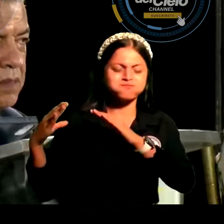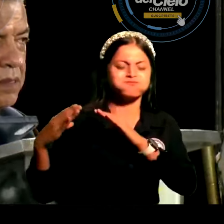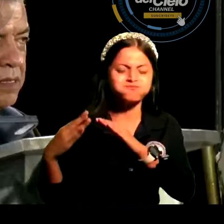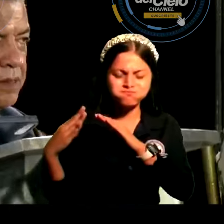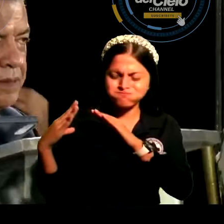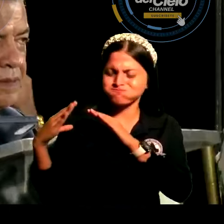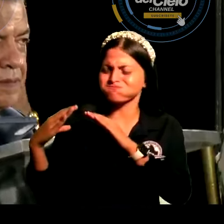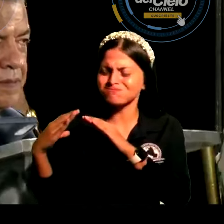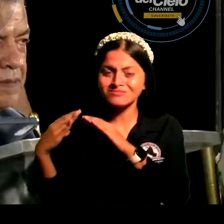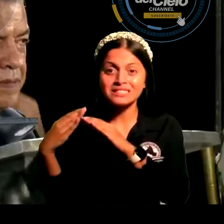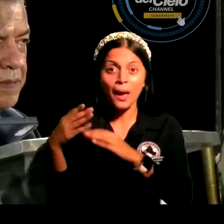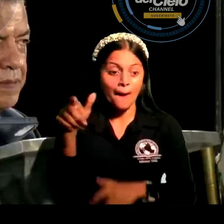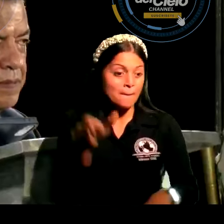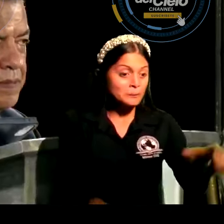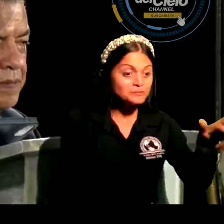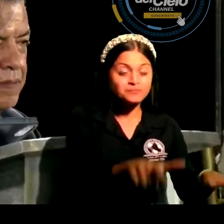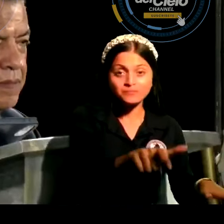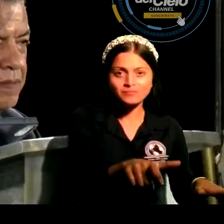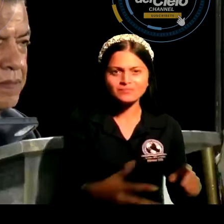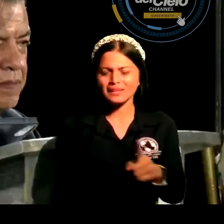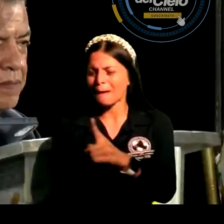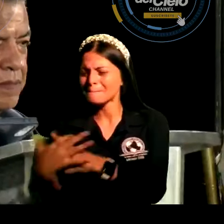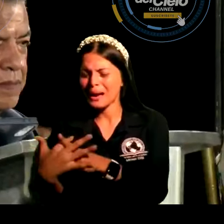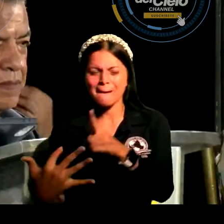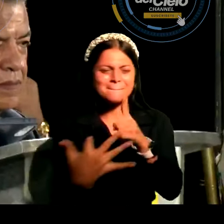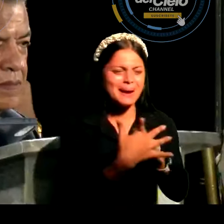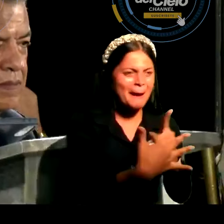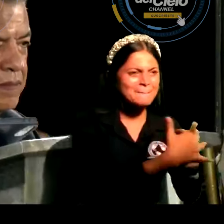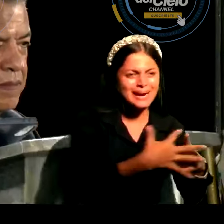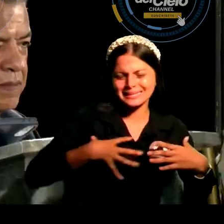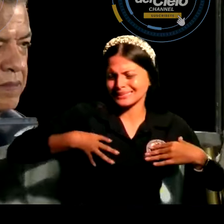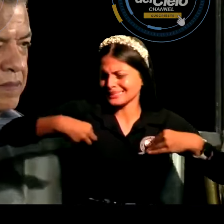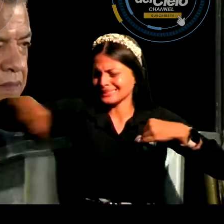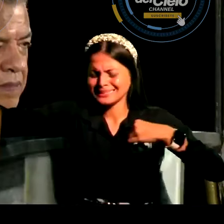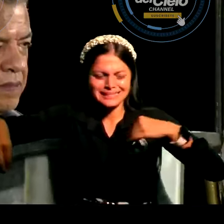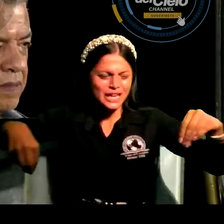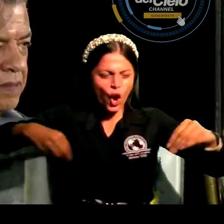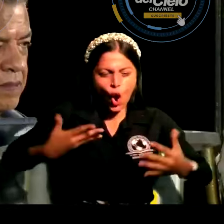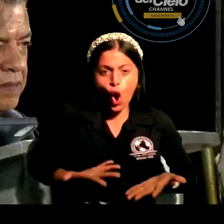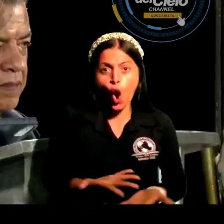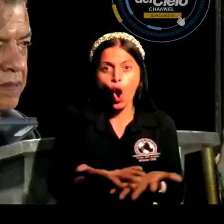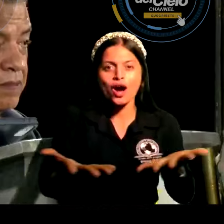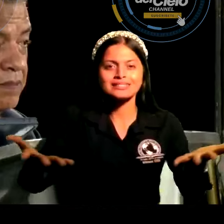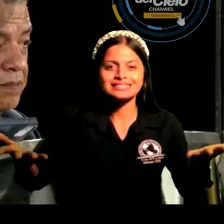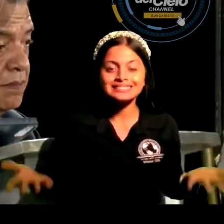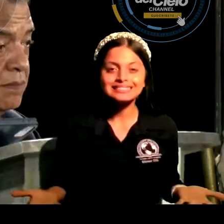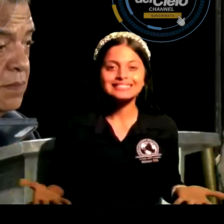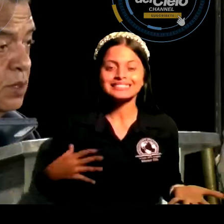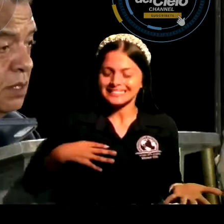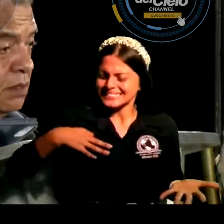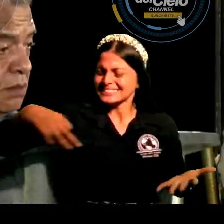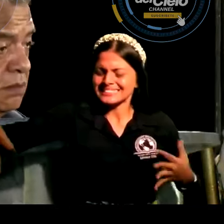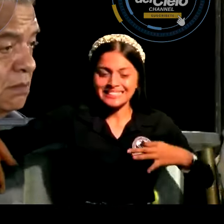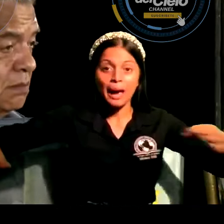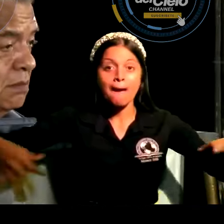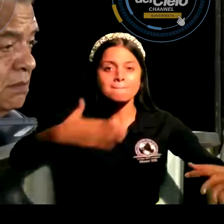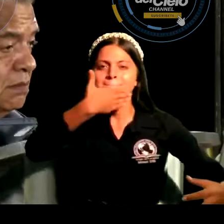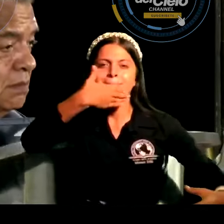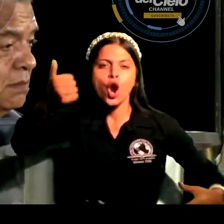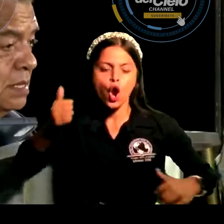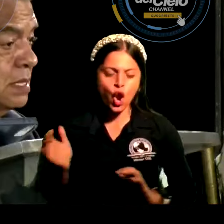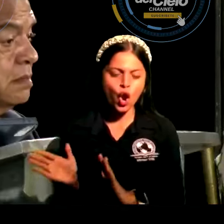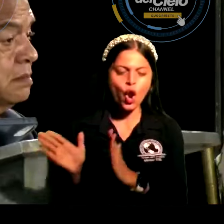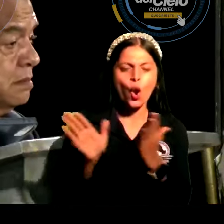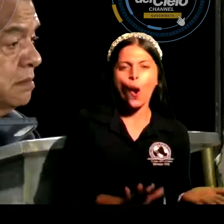a que les expropiaran y les quitaran. Todos aquellos prefirieron la muerte que